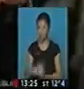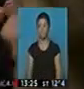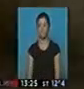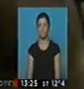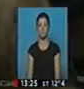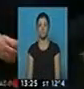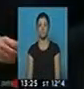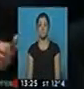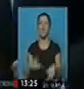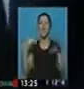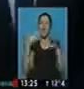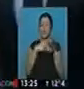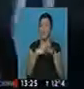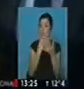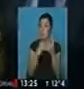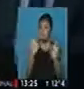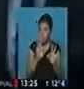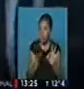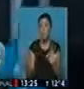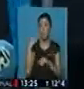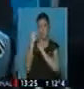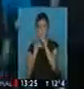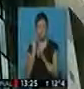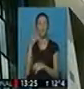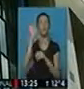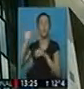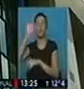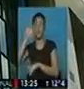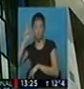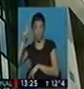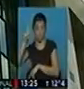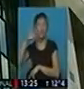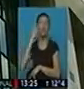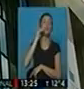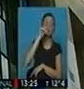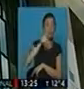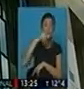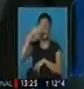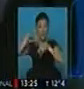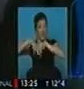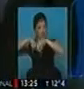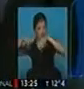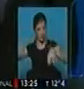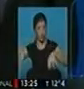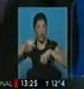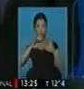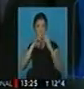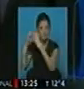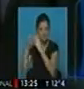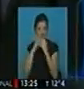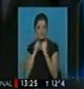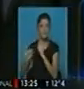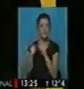cuando regresemos estos temas, Europa y el Reino Unido tras el Brexit, la nación se interna en una zona de gran incertidumbre